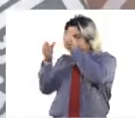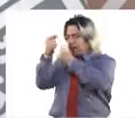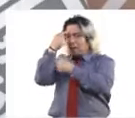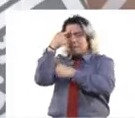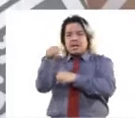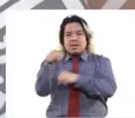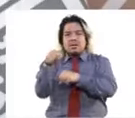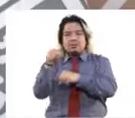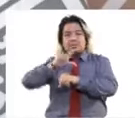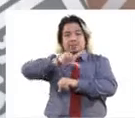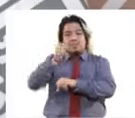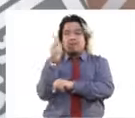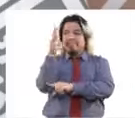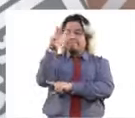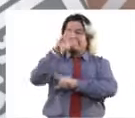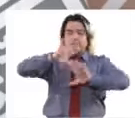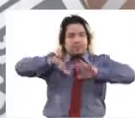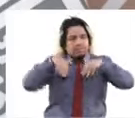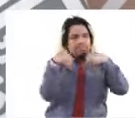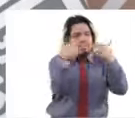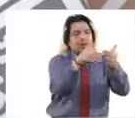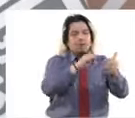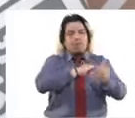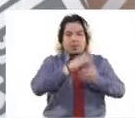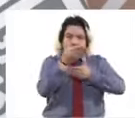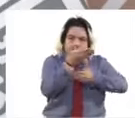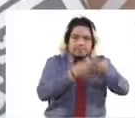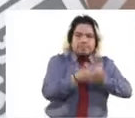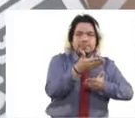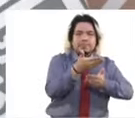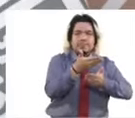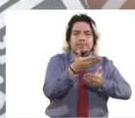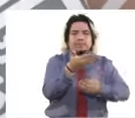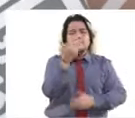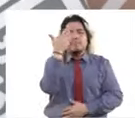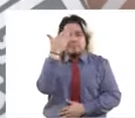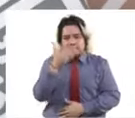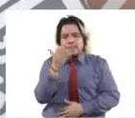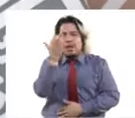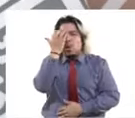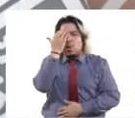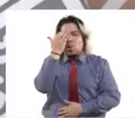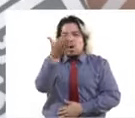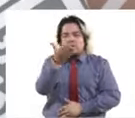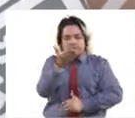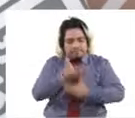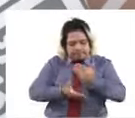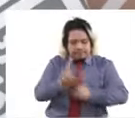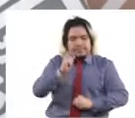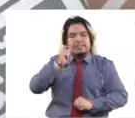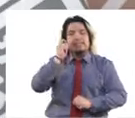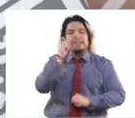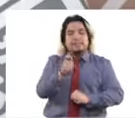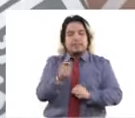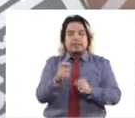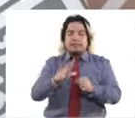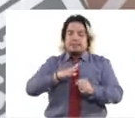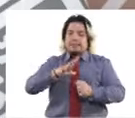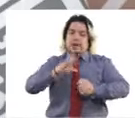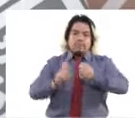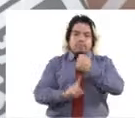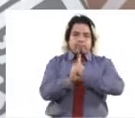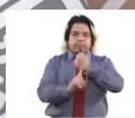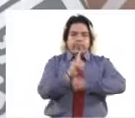servir. Quienes tenemos el honor de servir, tenemos la enorme responsabilidad de contribuir a resolver uno de los problemas